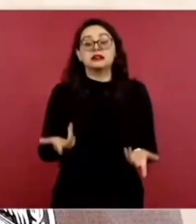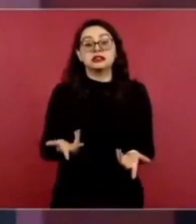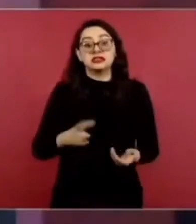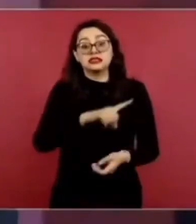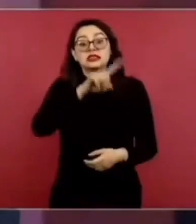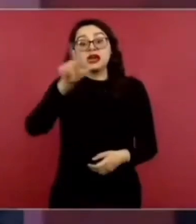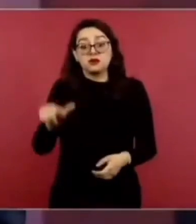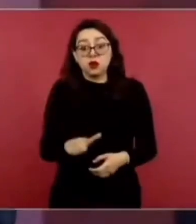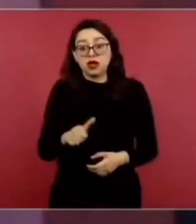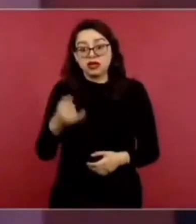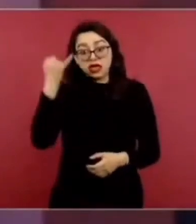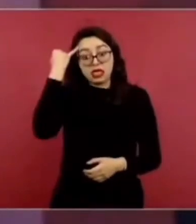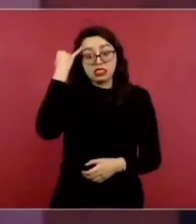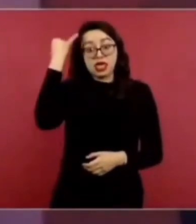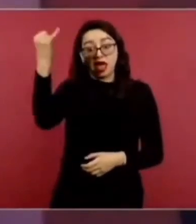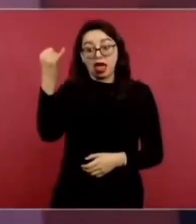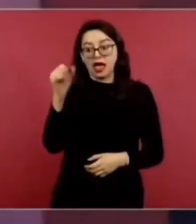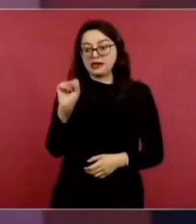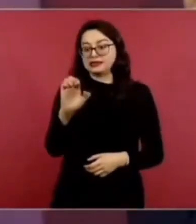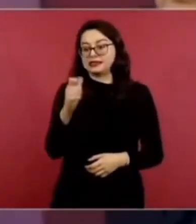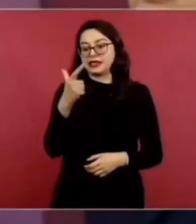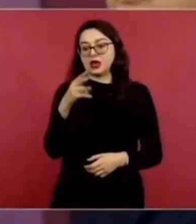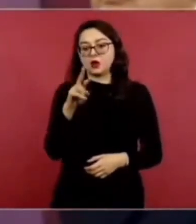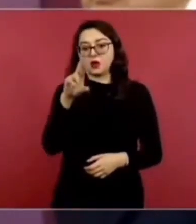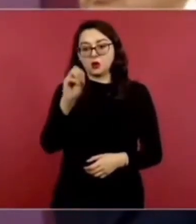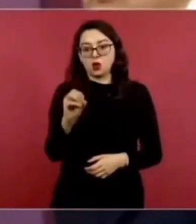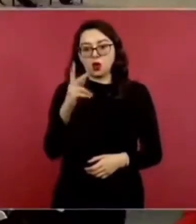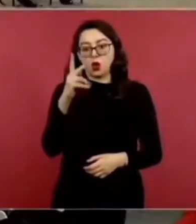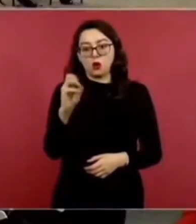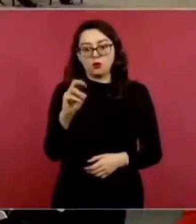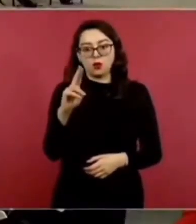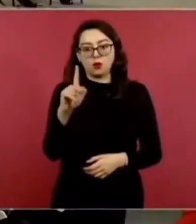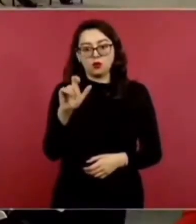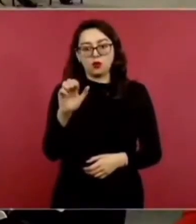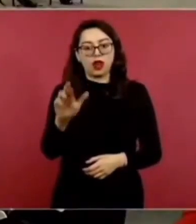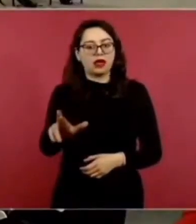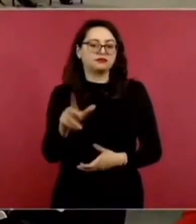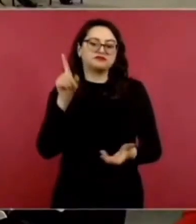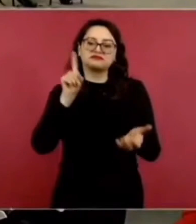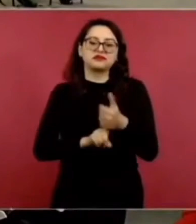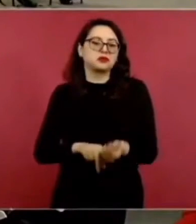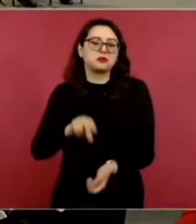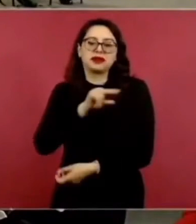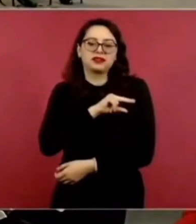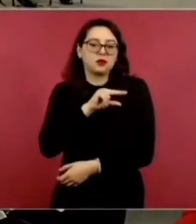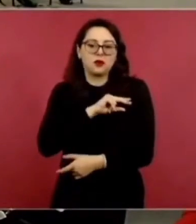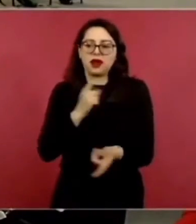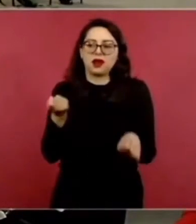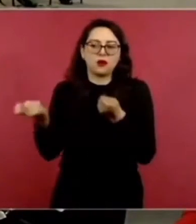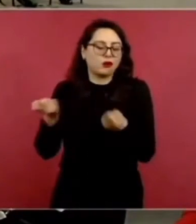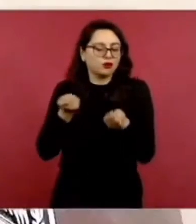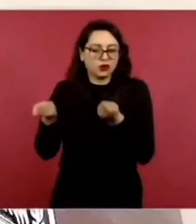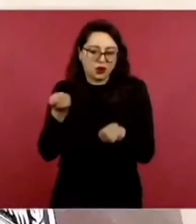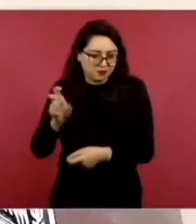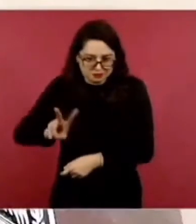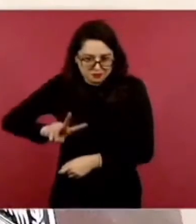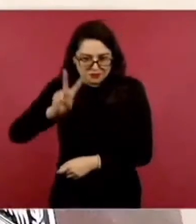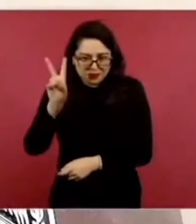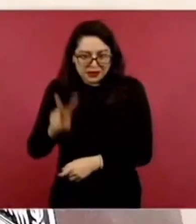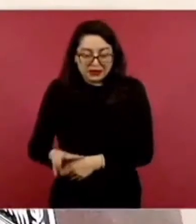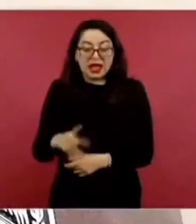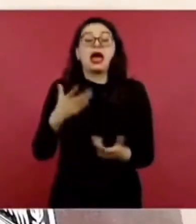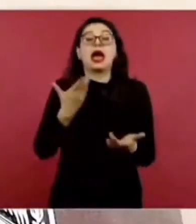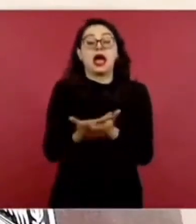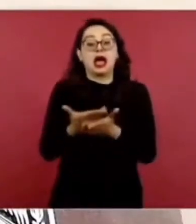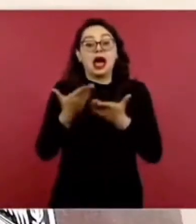mismo modelo de atención con la implementación que se ha hecho en los hospitales y que ahora viene la parte territorialmente más